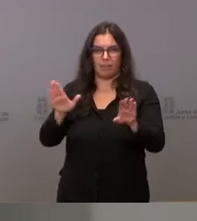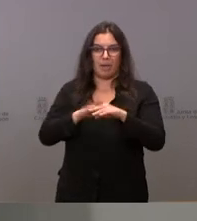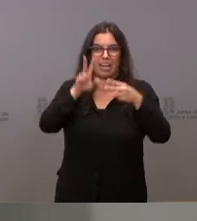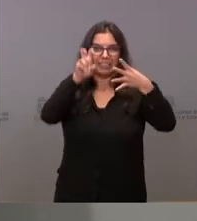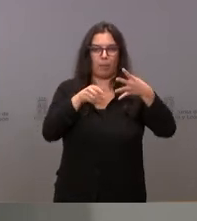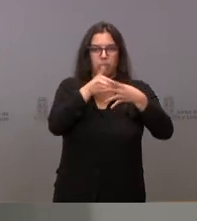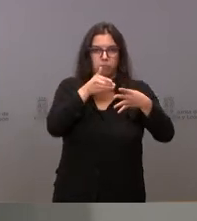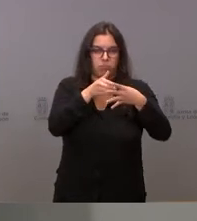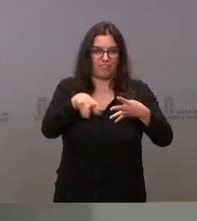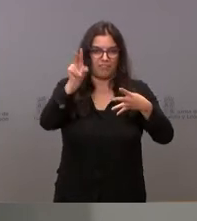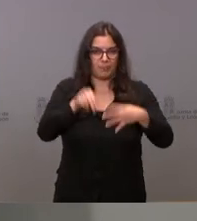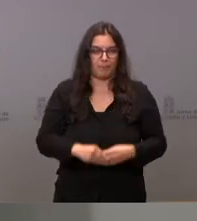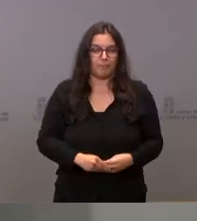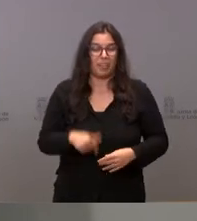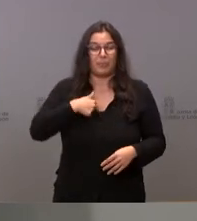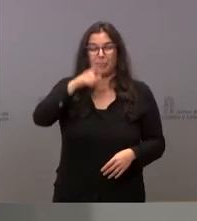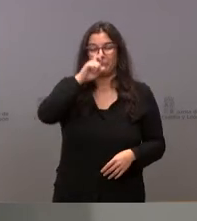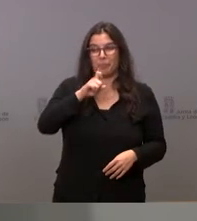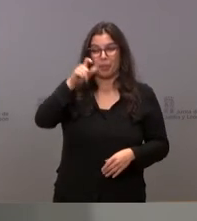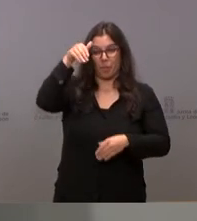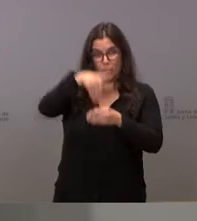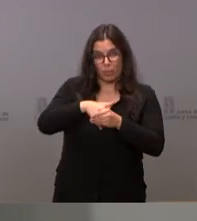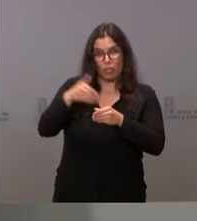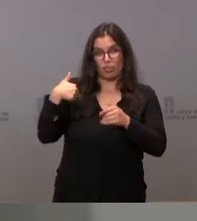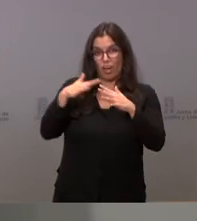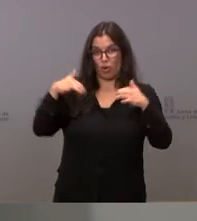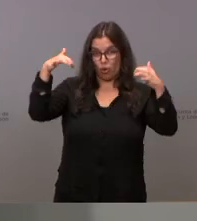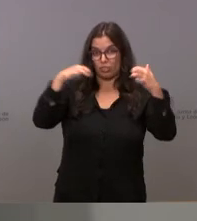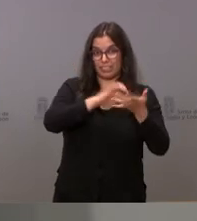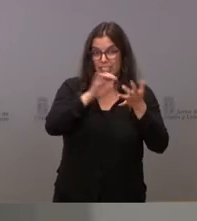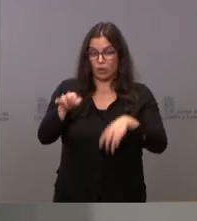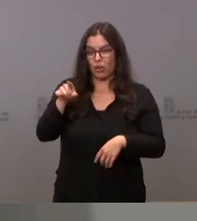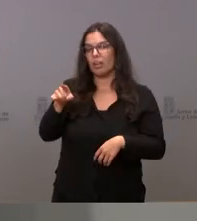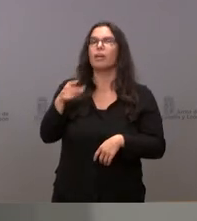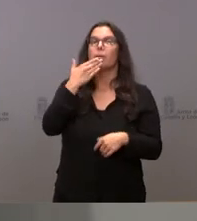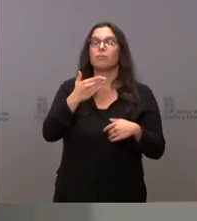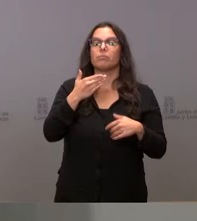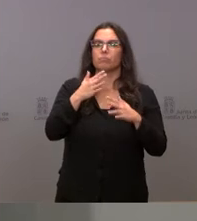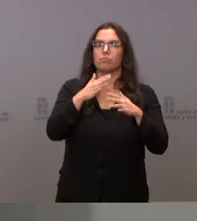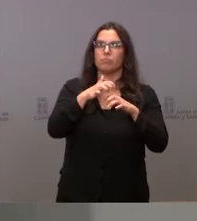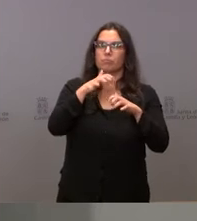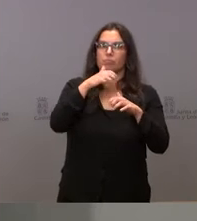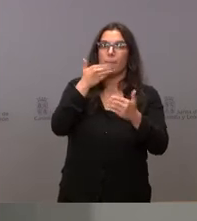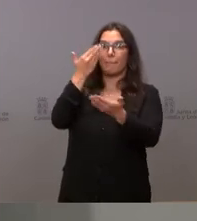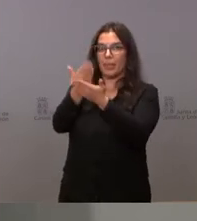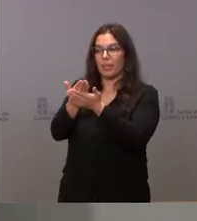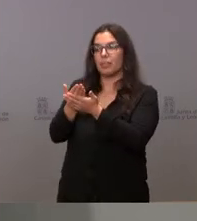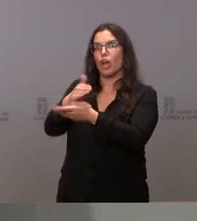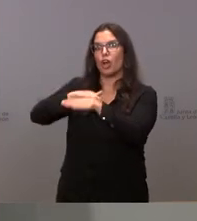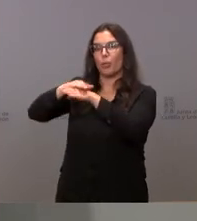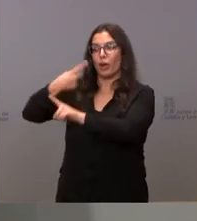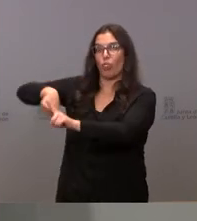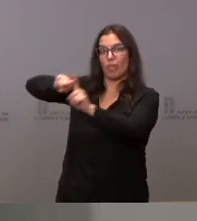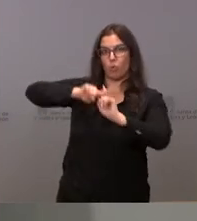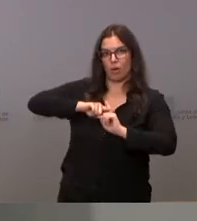que se votó en las Cortes de Castilla y León solicitar al Gobierno la devolución del IVA, entre otras